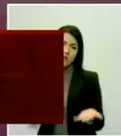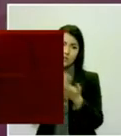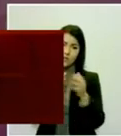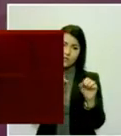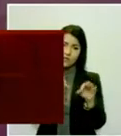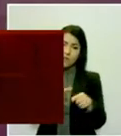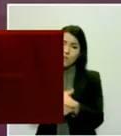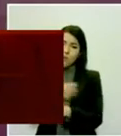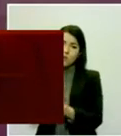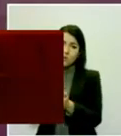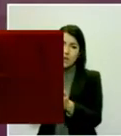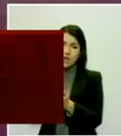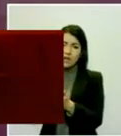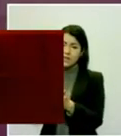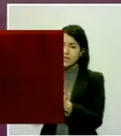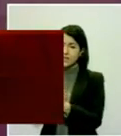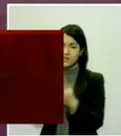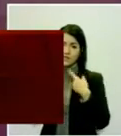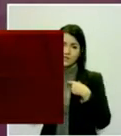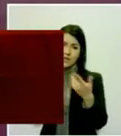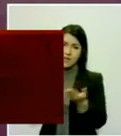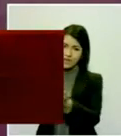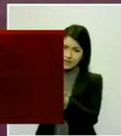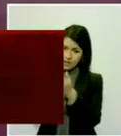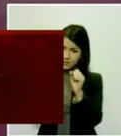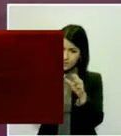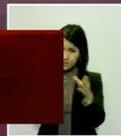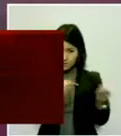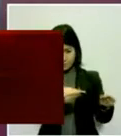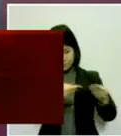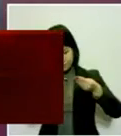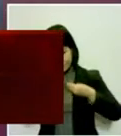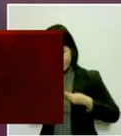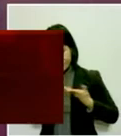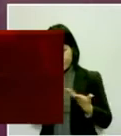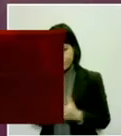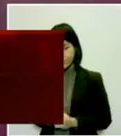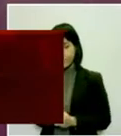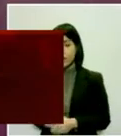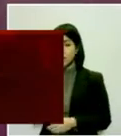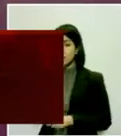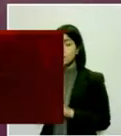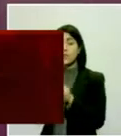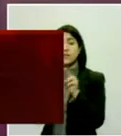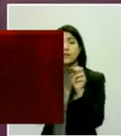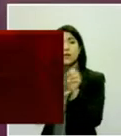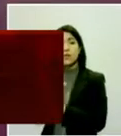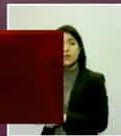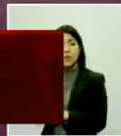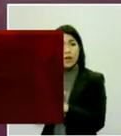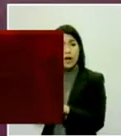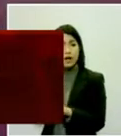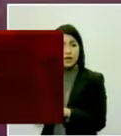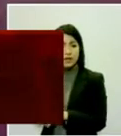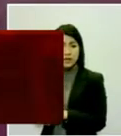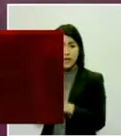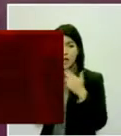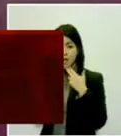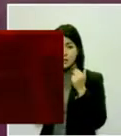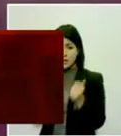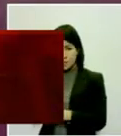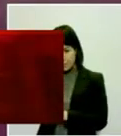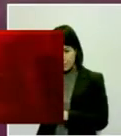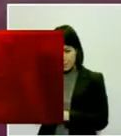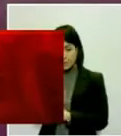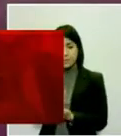ya no hay rezago. El tema es que pasen a recoger sus placas. En este tema también estaban hablando de una ampliación ante Hacienda para el tiempo,